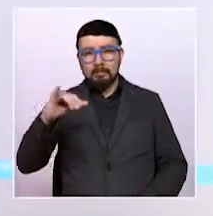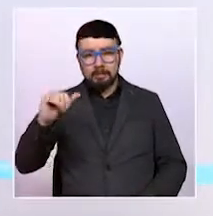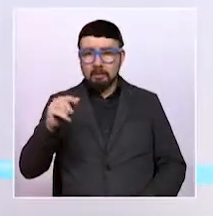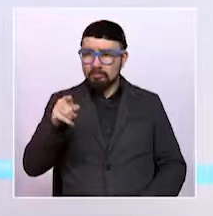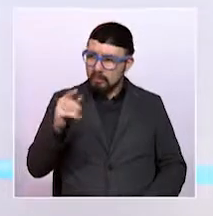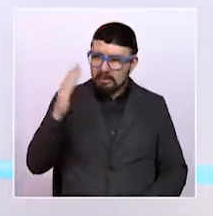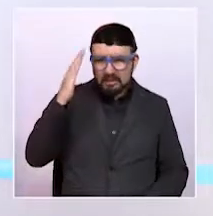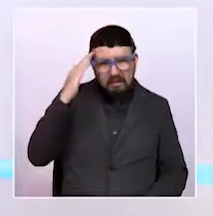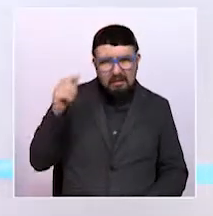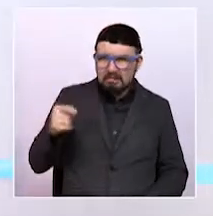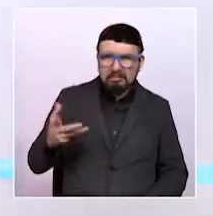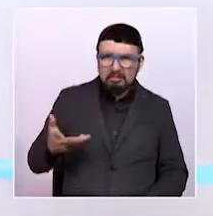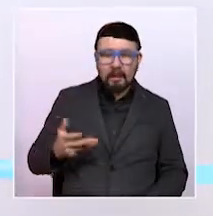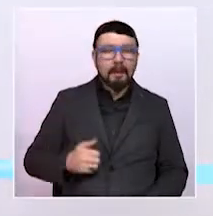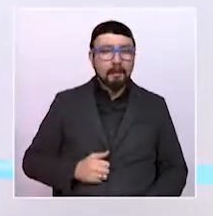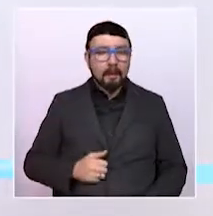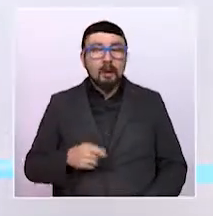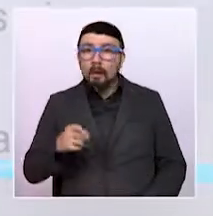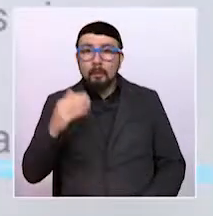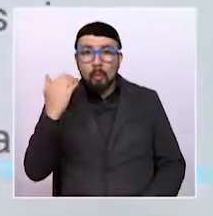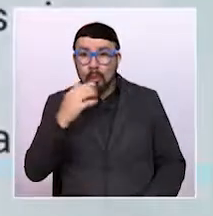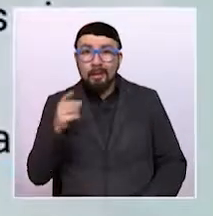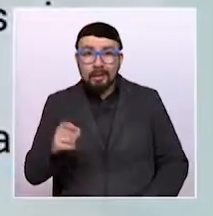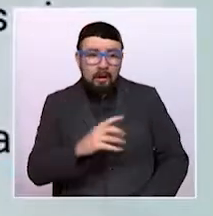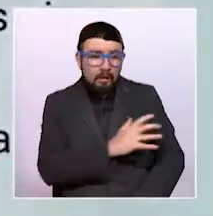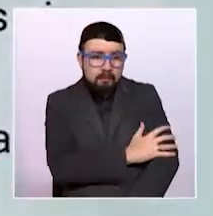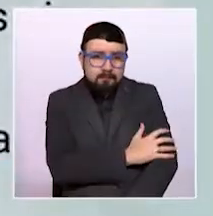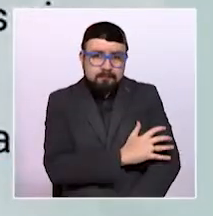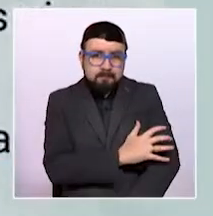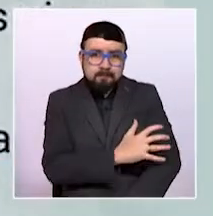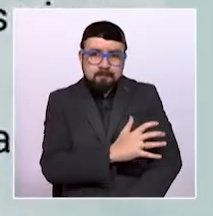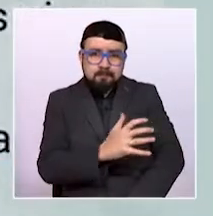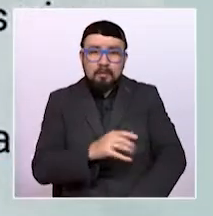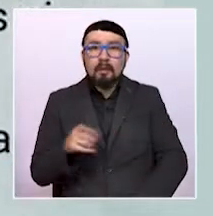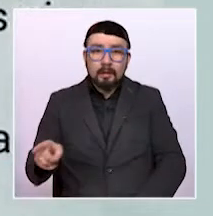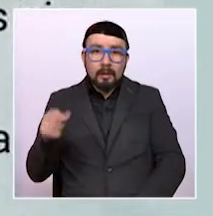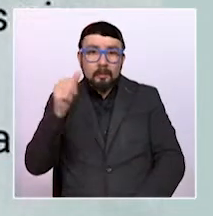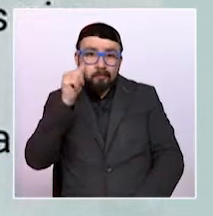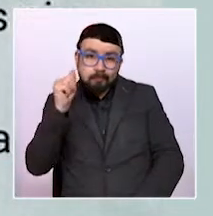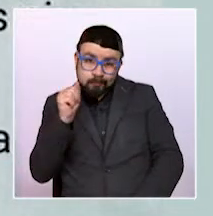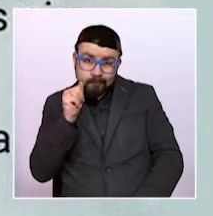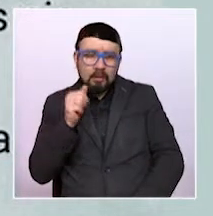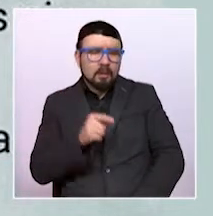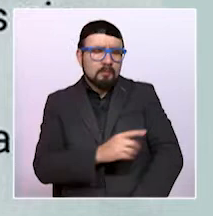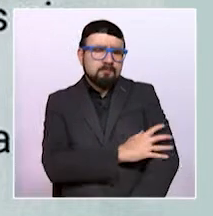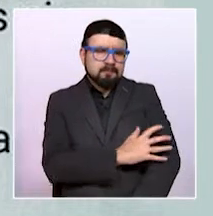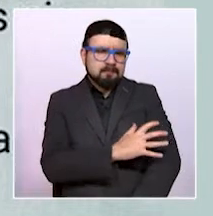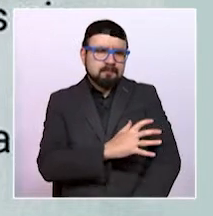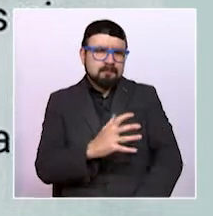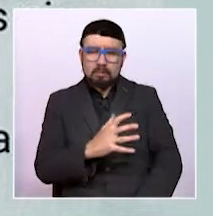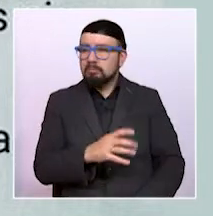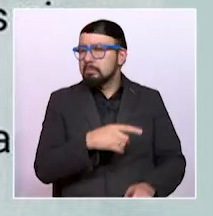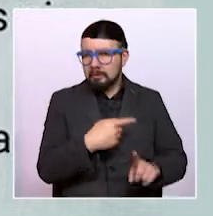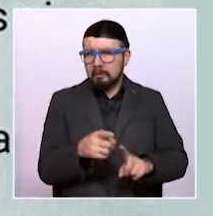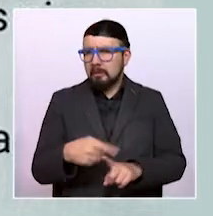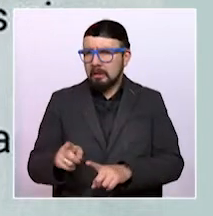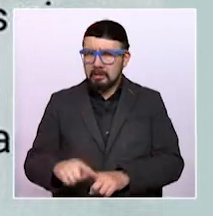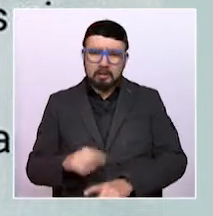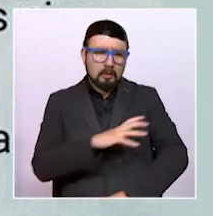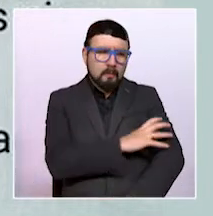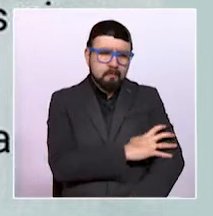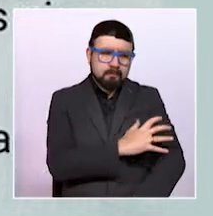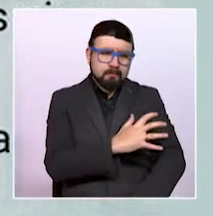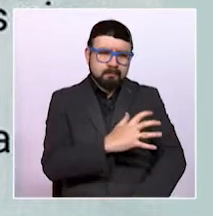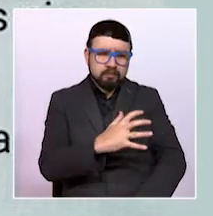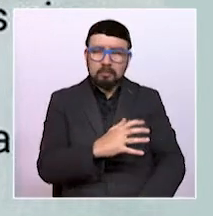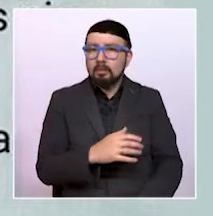momento es cuando a una mujer se le sube la presión durante el embarazo hay varios tipos de hipertensión en el embarazo que son pueden ser enfermedades